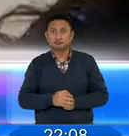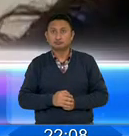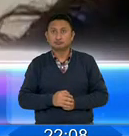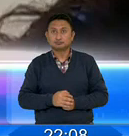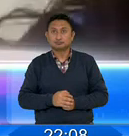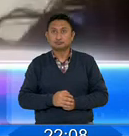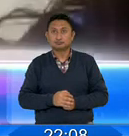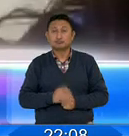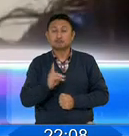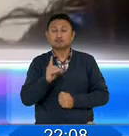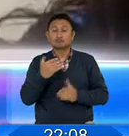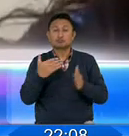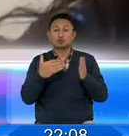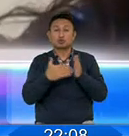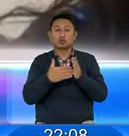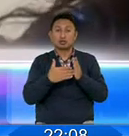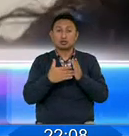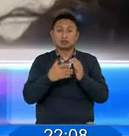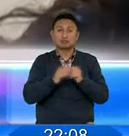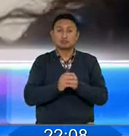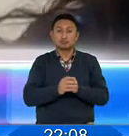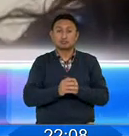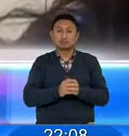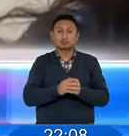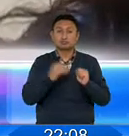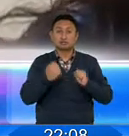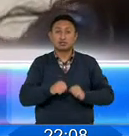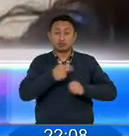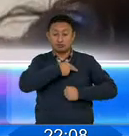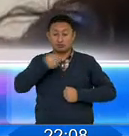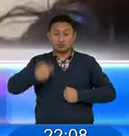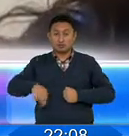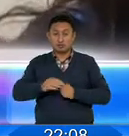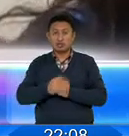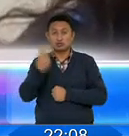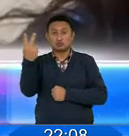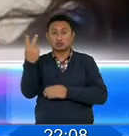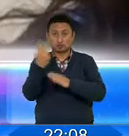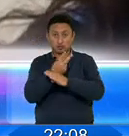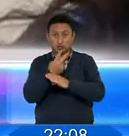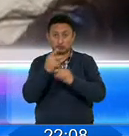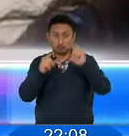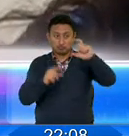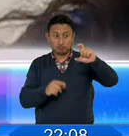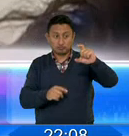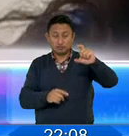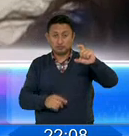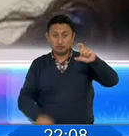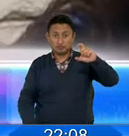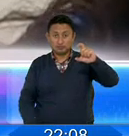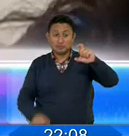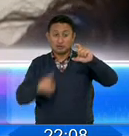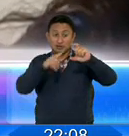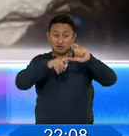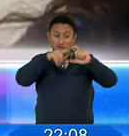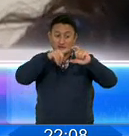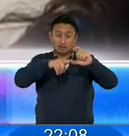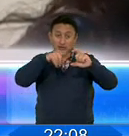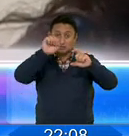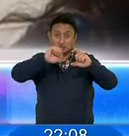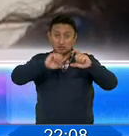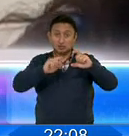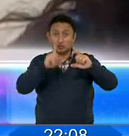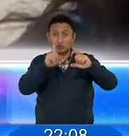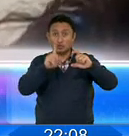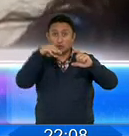contra COVID-19, Sinovac, viene el vial de dos dosis. Entonces, eso quiere decir que sí, el frasquito tiene un